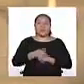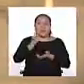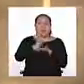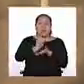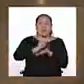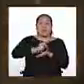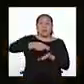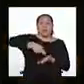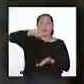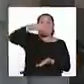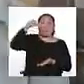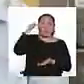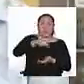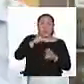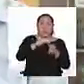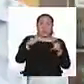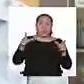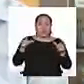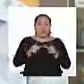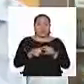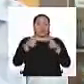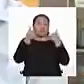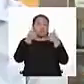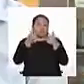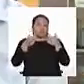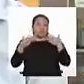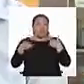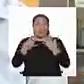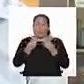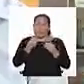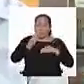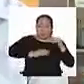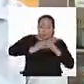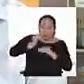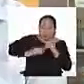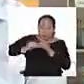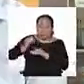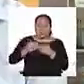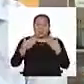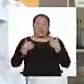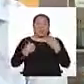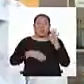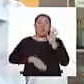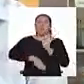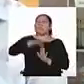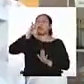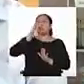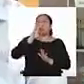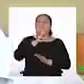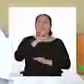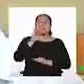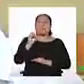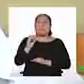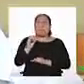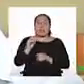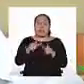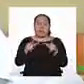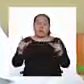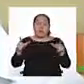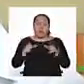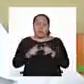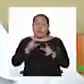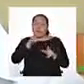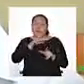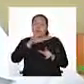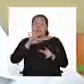Lima Norte es un espacio bastante privilegiado arqueológicamente. Tenemos más de 60 centros arqueológicos de los